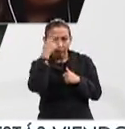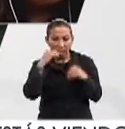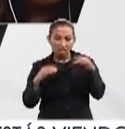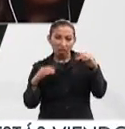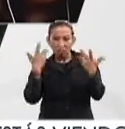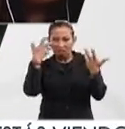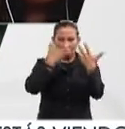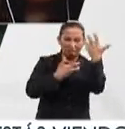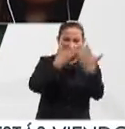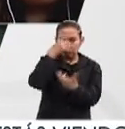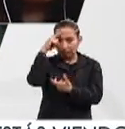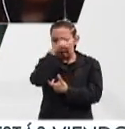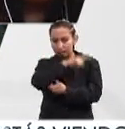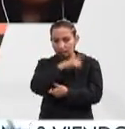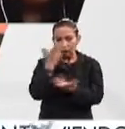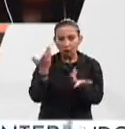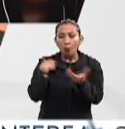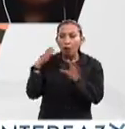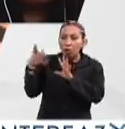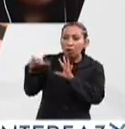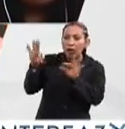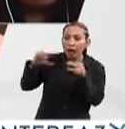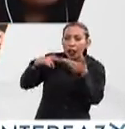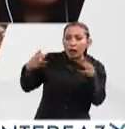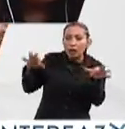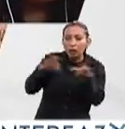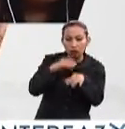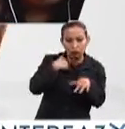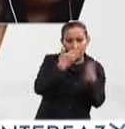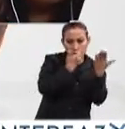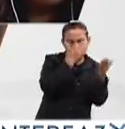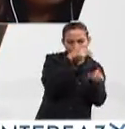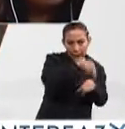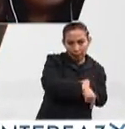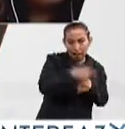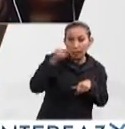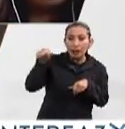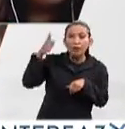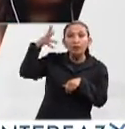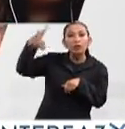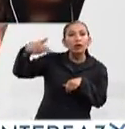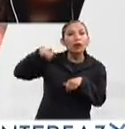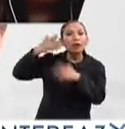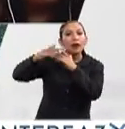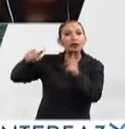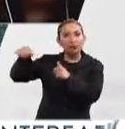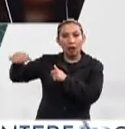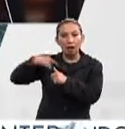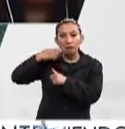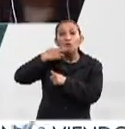me fuera tan difícil como encontrar la relación entre lo que ya había visto y lo que iba a ver y poderlo aplicar después. Pero